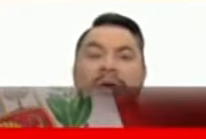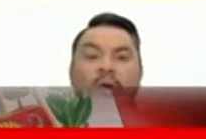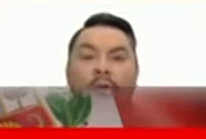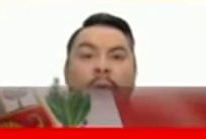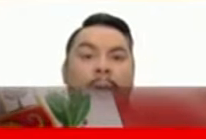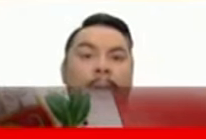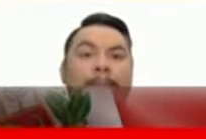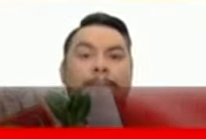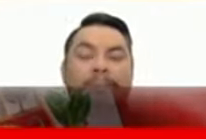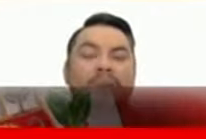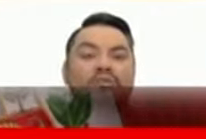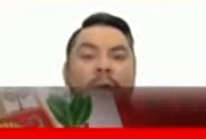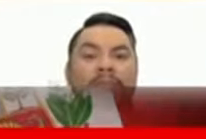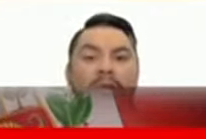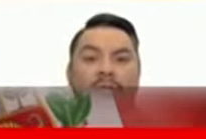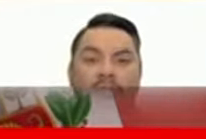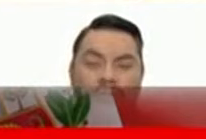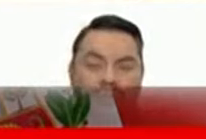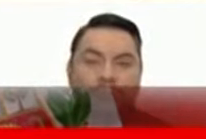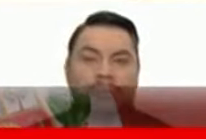Relaciones Exteriores.